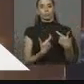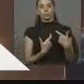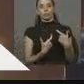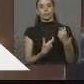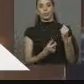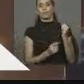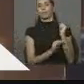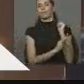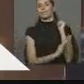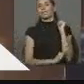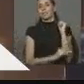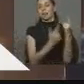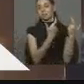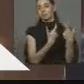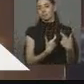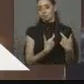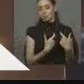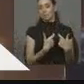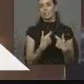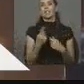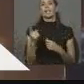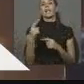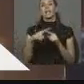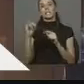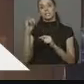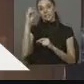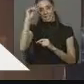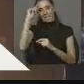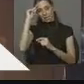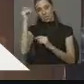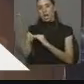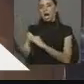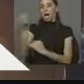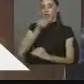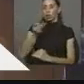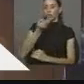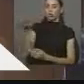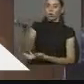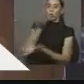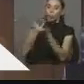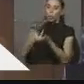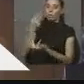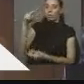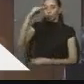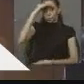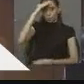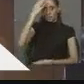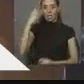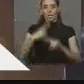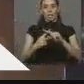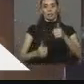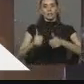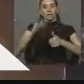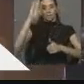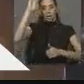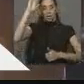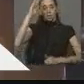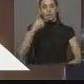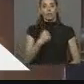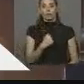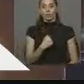me apoyó en ideas, en consejos, en su experiencia como candidato, y de eso le